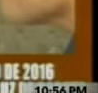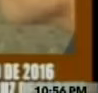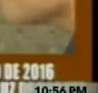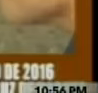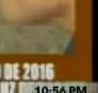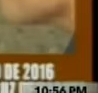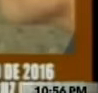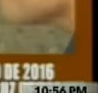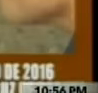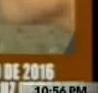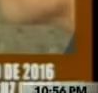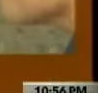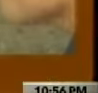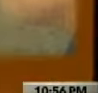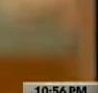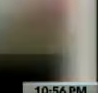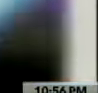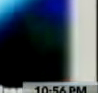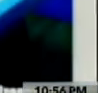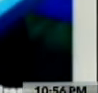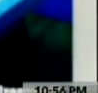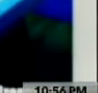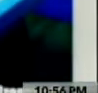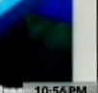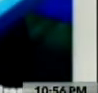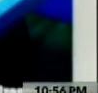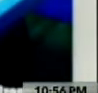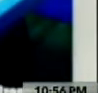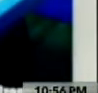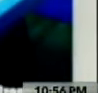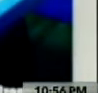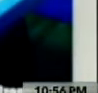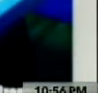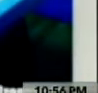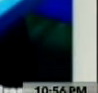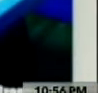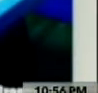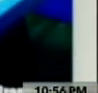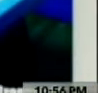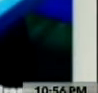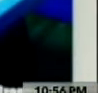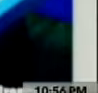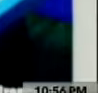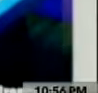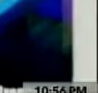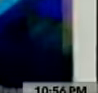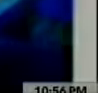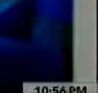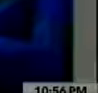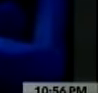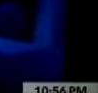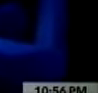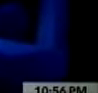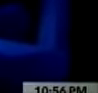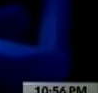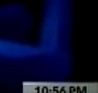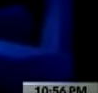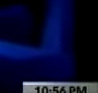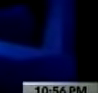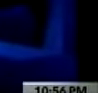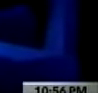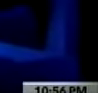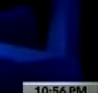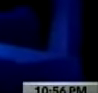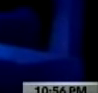ven todo mi rostro quemado. Yo no soy persona para estar ocultando las cosas. Y bueno, tengo quemado todo el